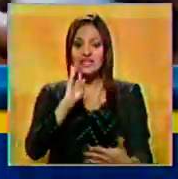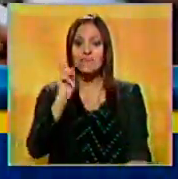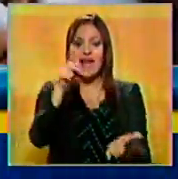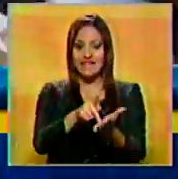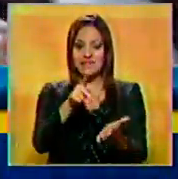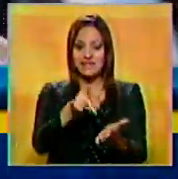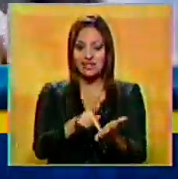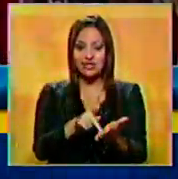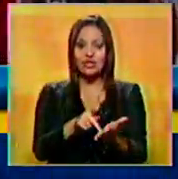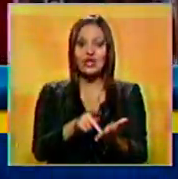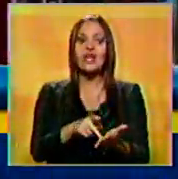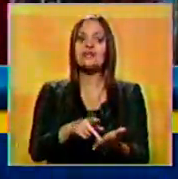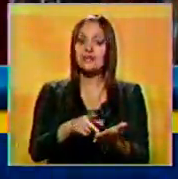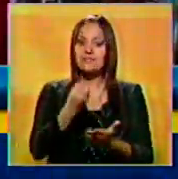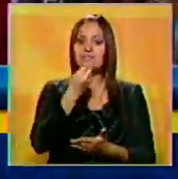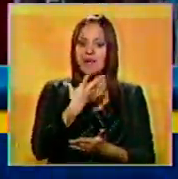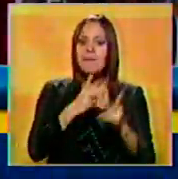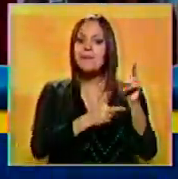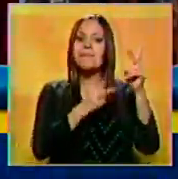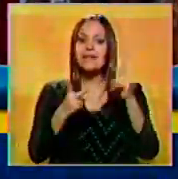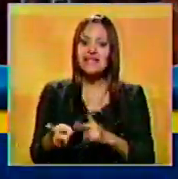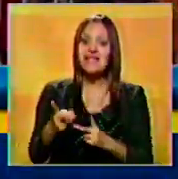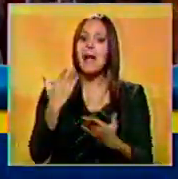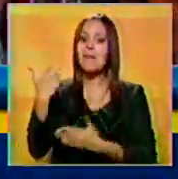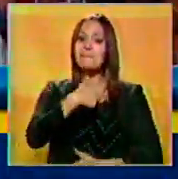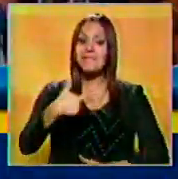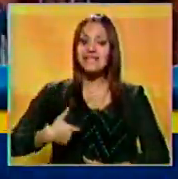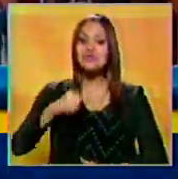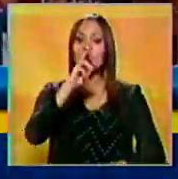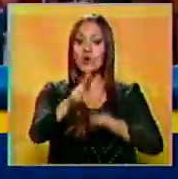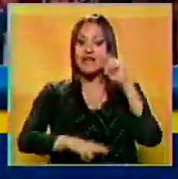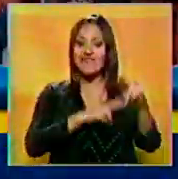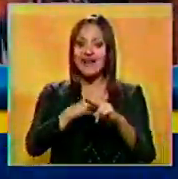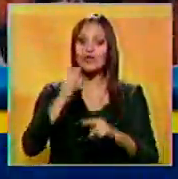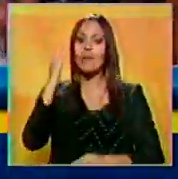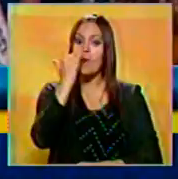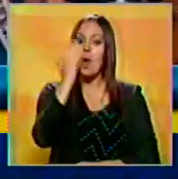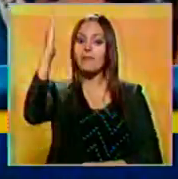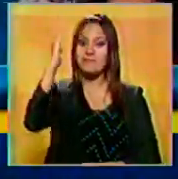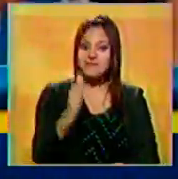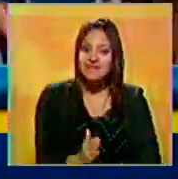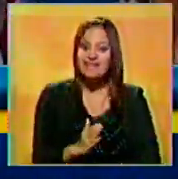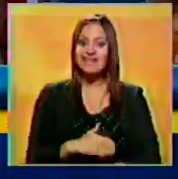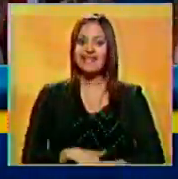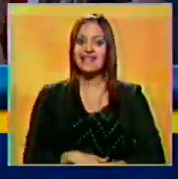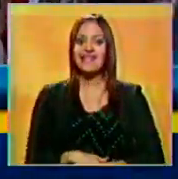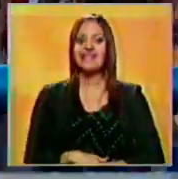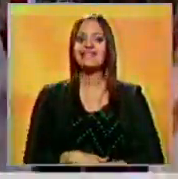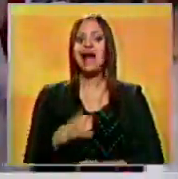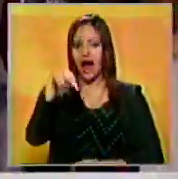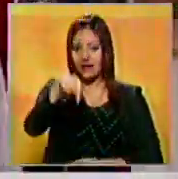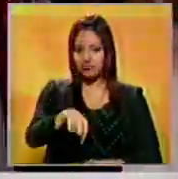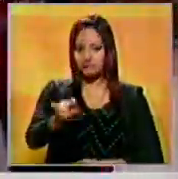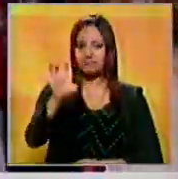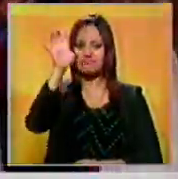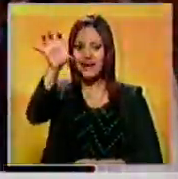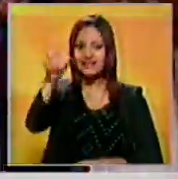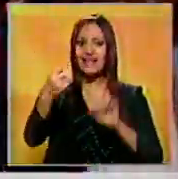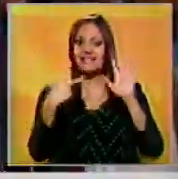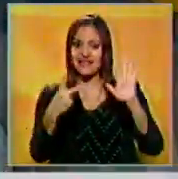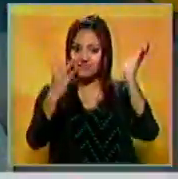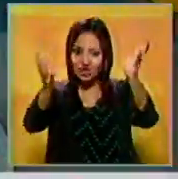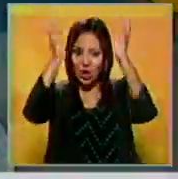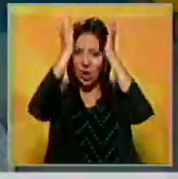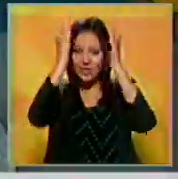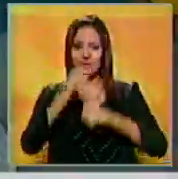presente en el gran recibimiento de nuestra querida Miss Universo, María Gabriela Isler, quien llegará a nuestro país con su séptima